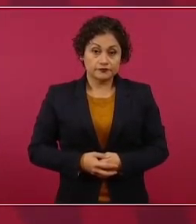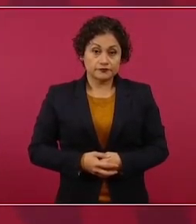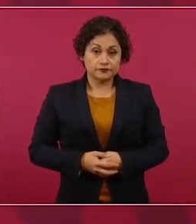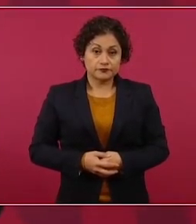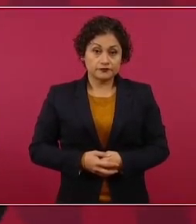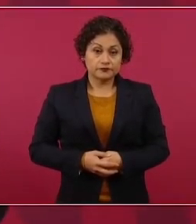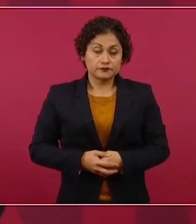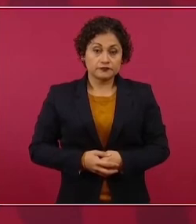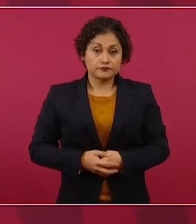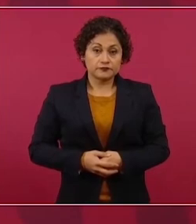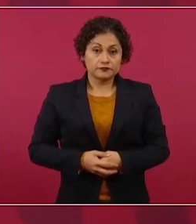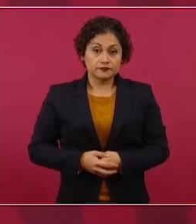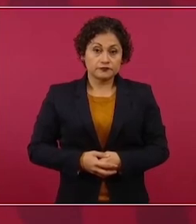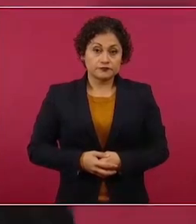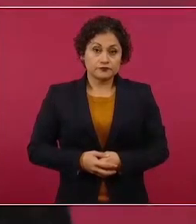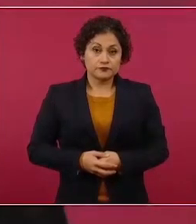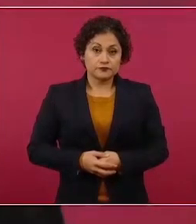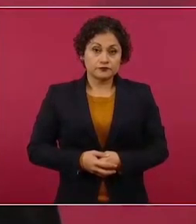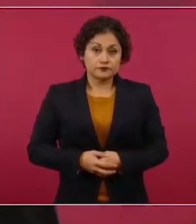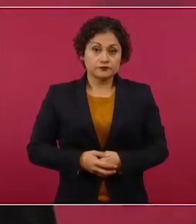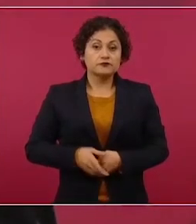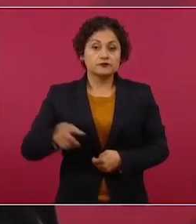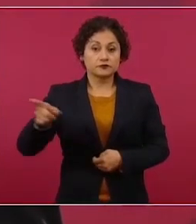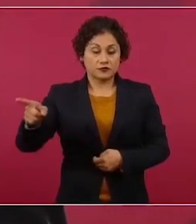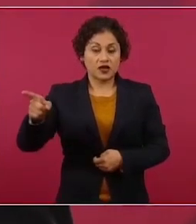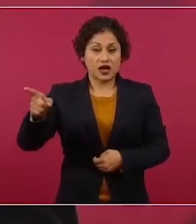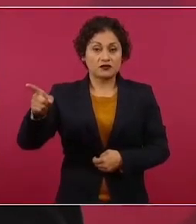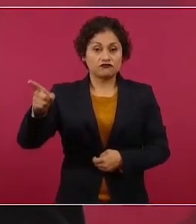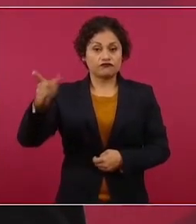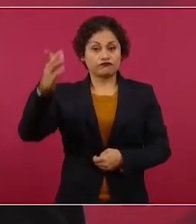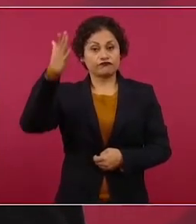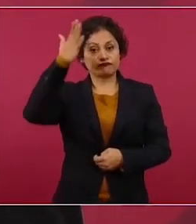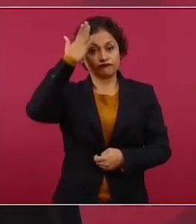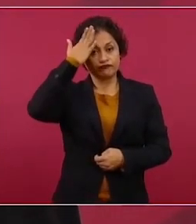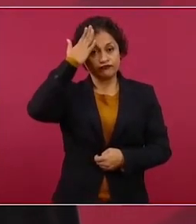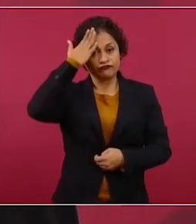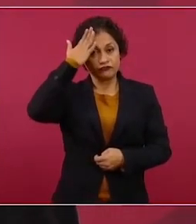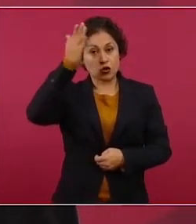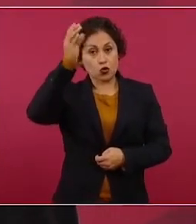dirigente de opinión pública,